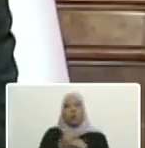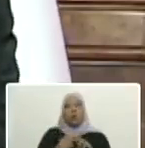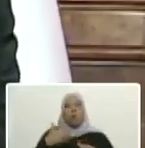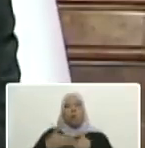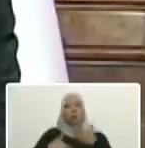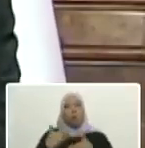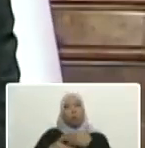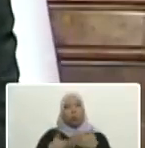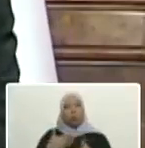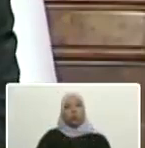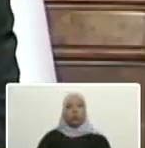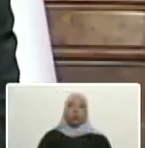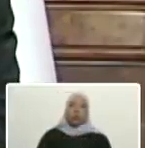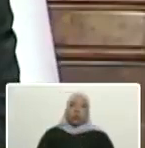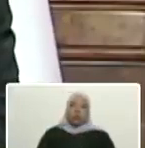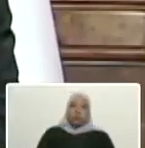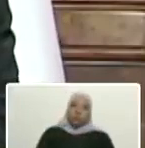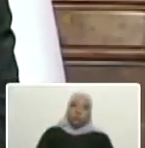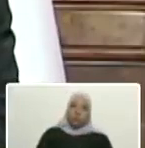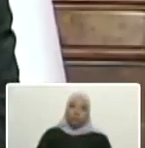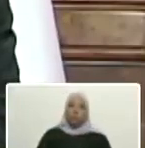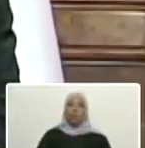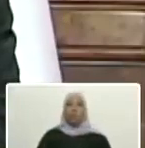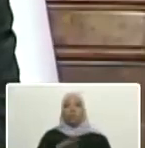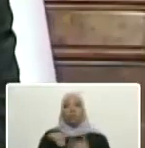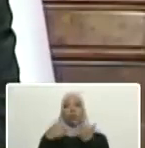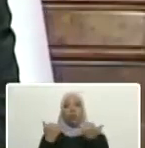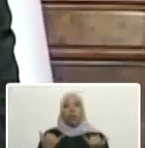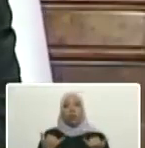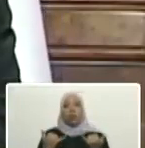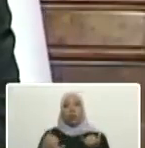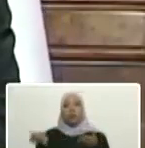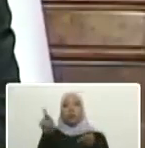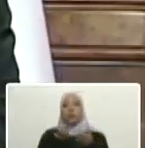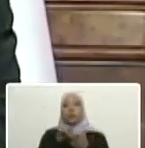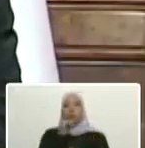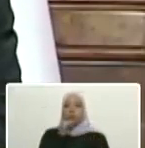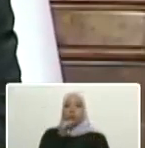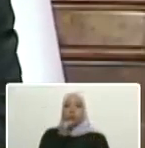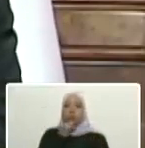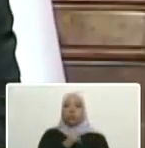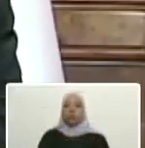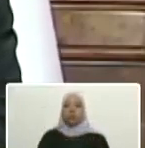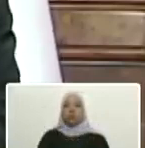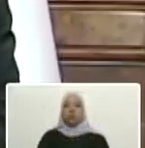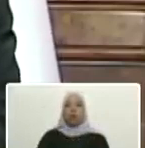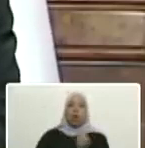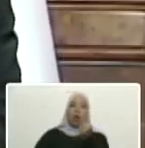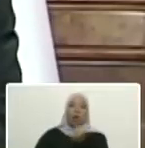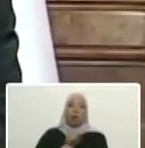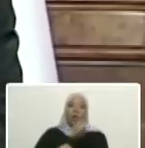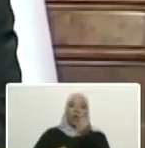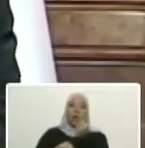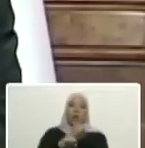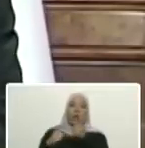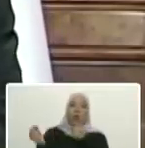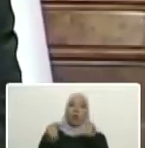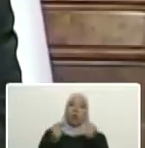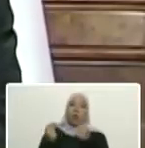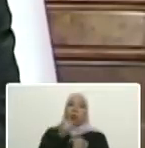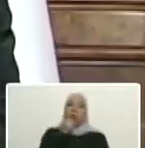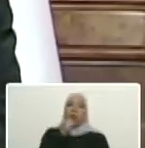levantarse, llegaban los vientos de rebelión, de combate, de